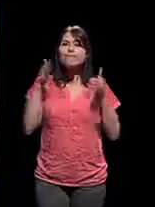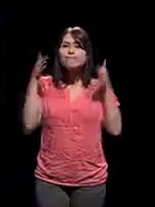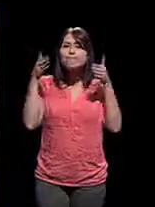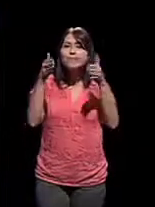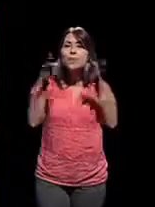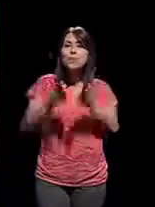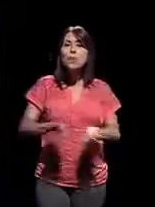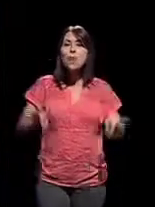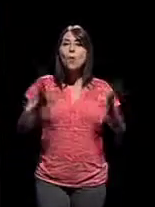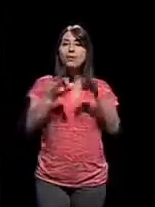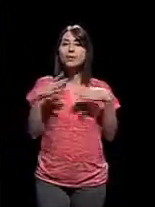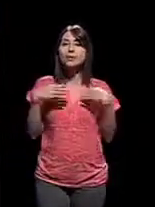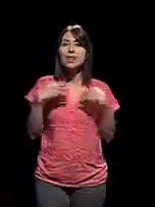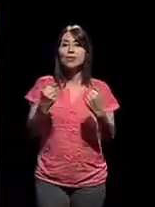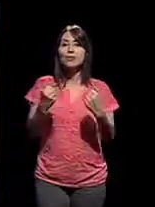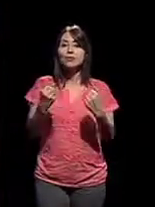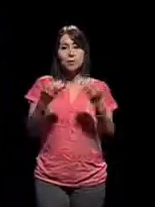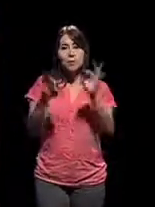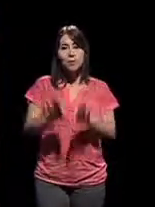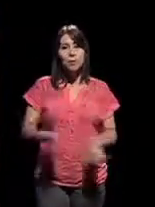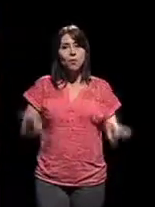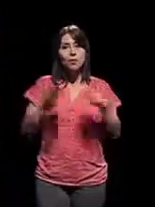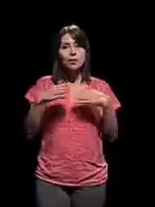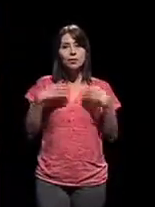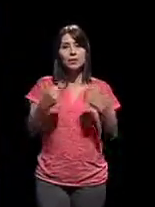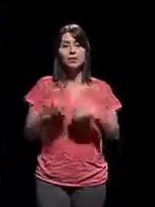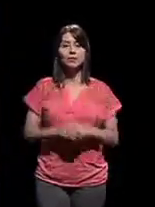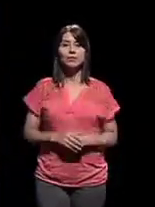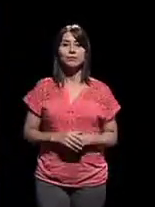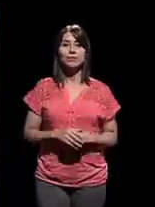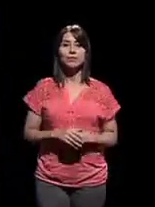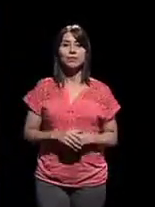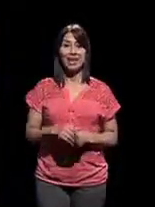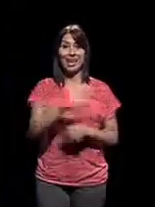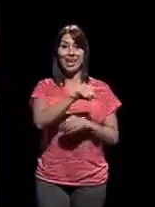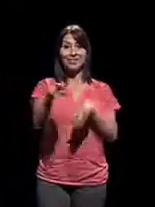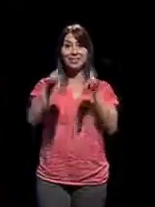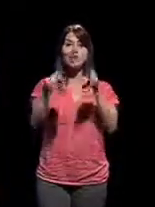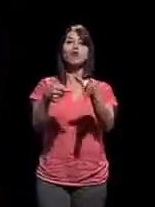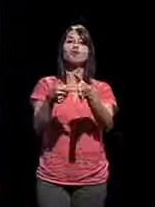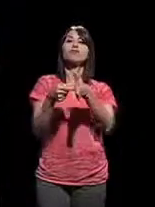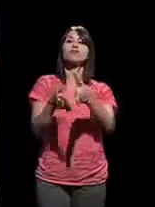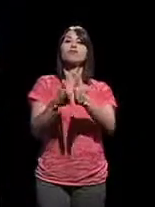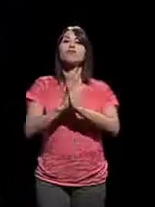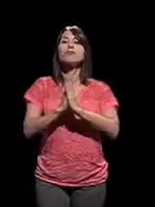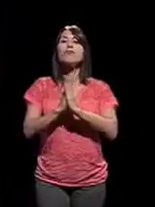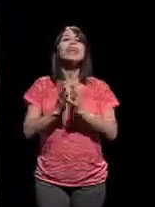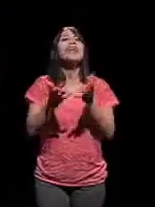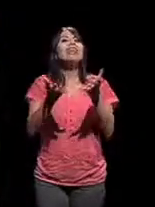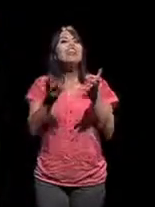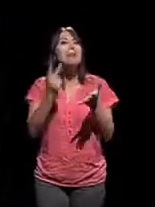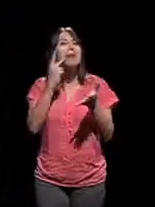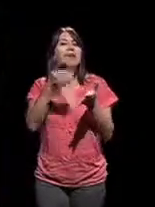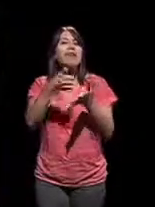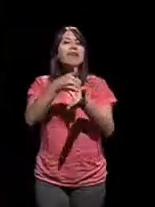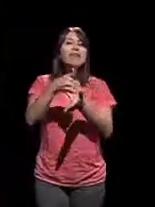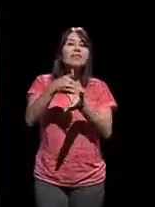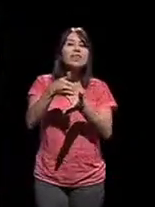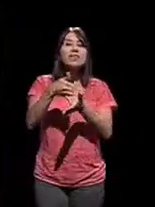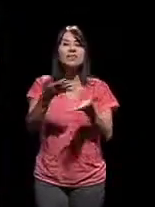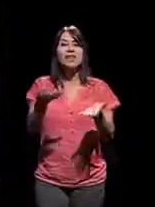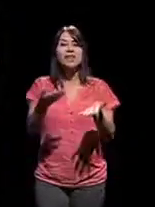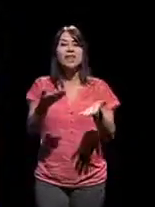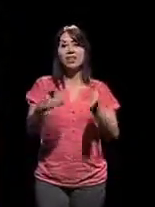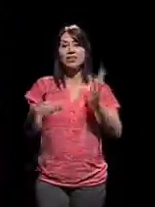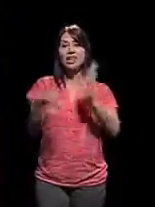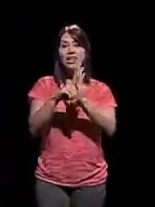se le dé importancia en lo que es salud, muy importante la salud. Estas peticiones buscan denunciar